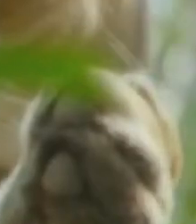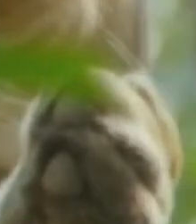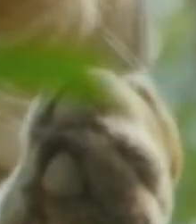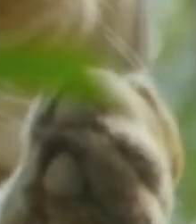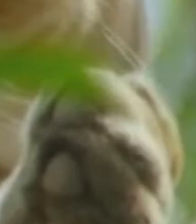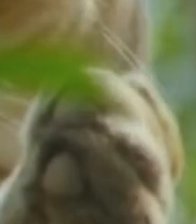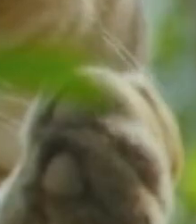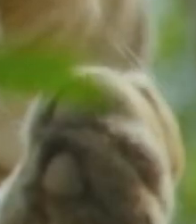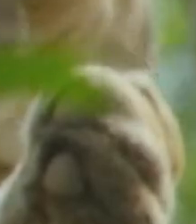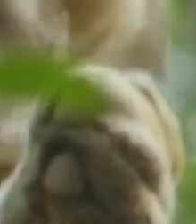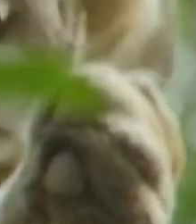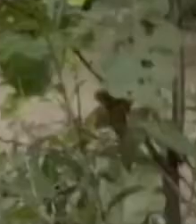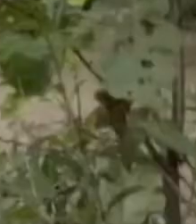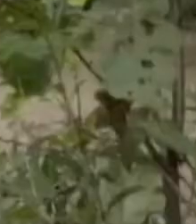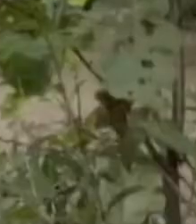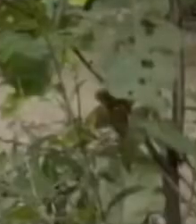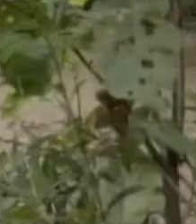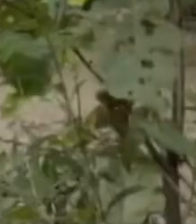muy grande.